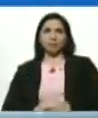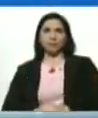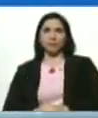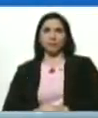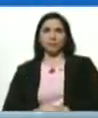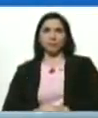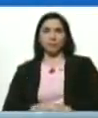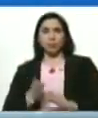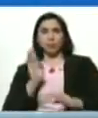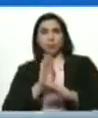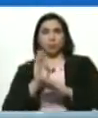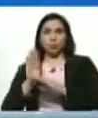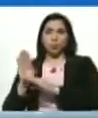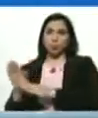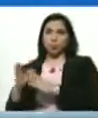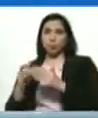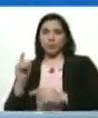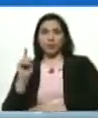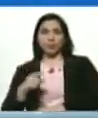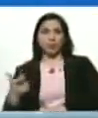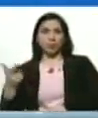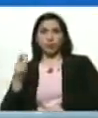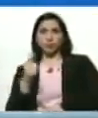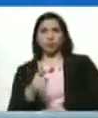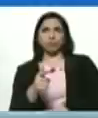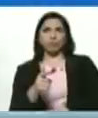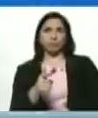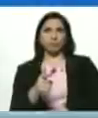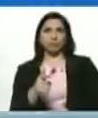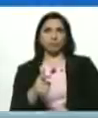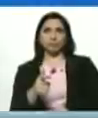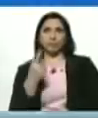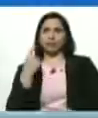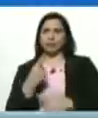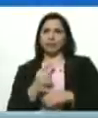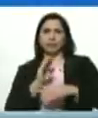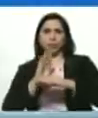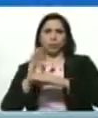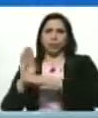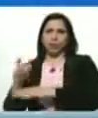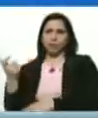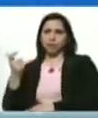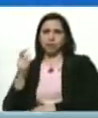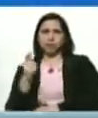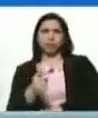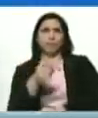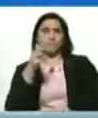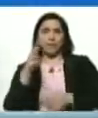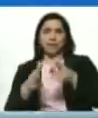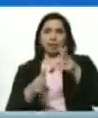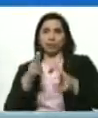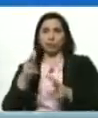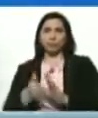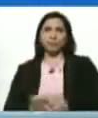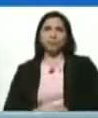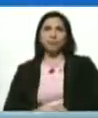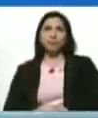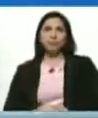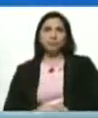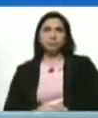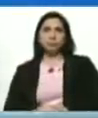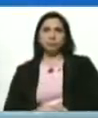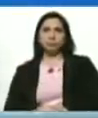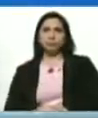cuidando todo sobre todo el transporte colectivo hay que cuidar los transportes masivos en el metro los trenes